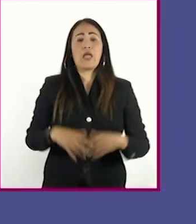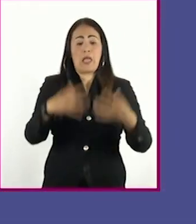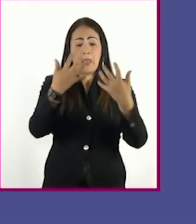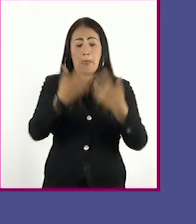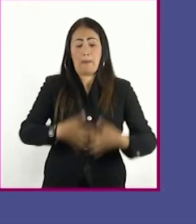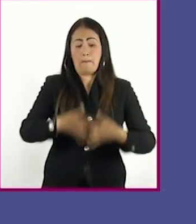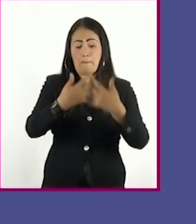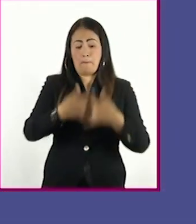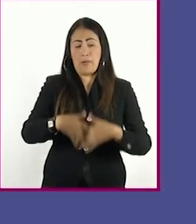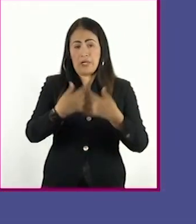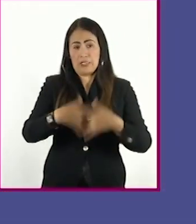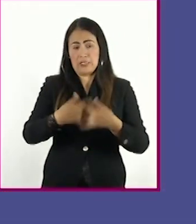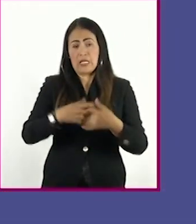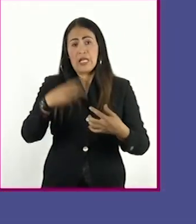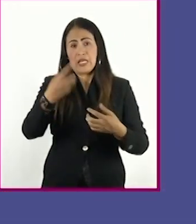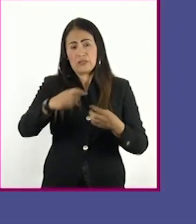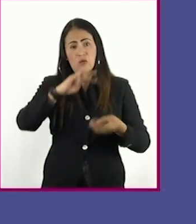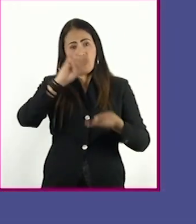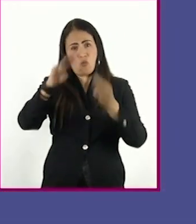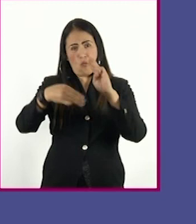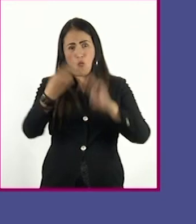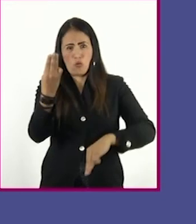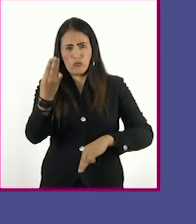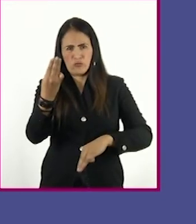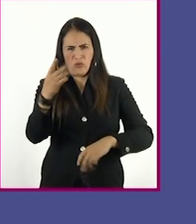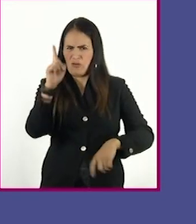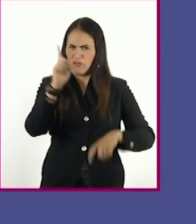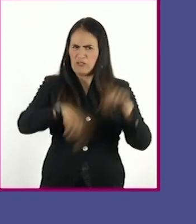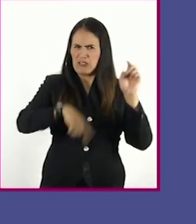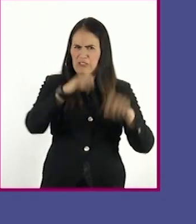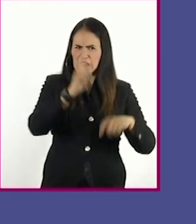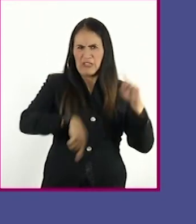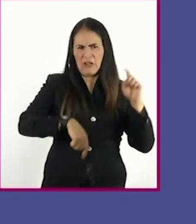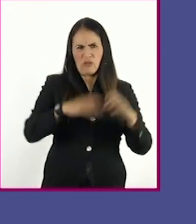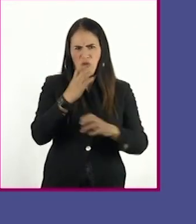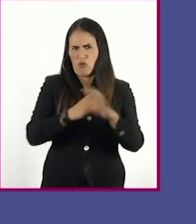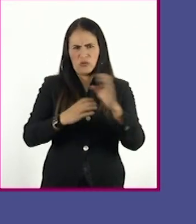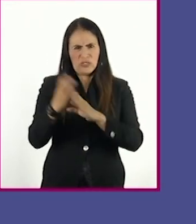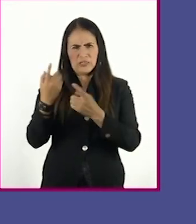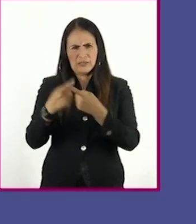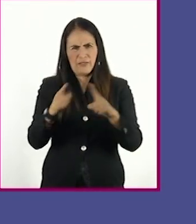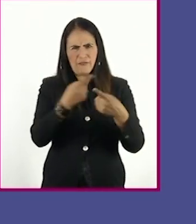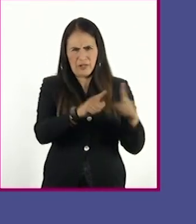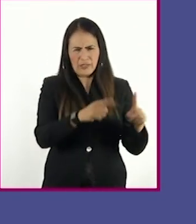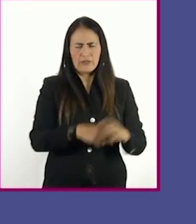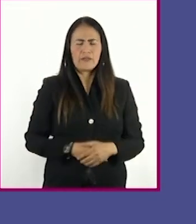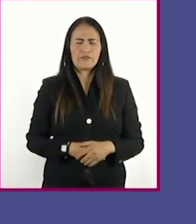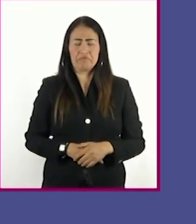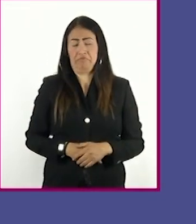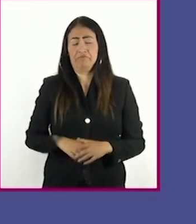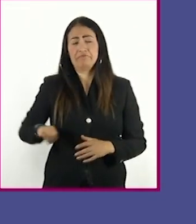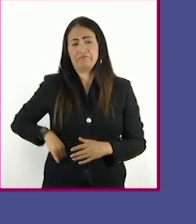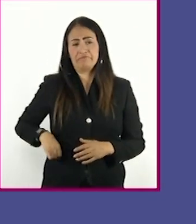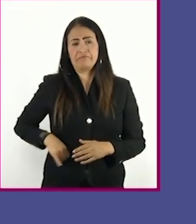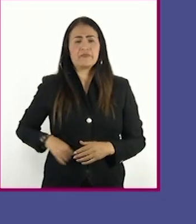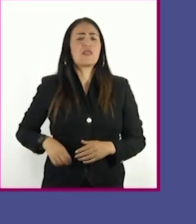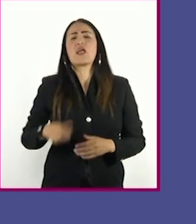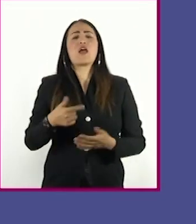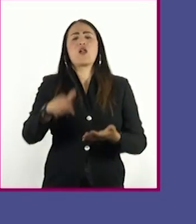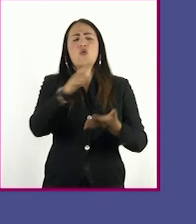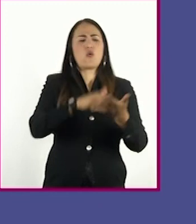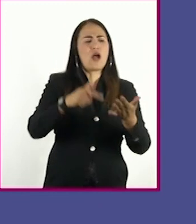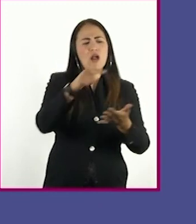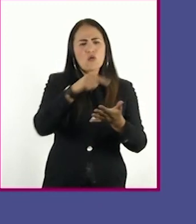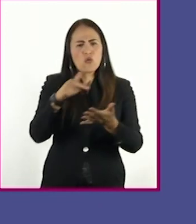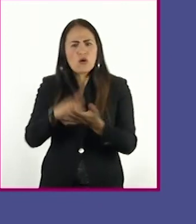desviste al planeta. Oye, qué título tan intrigante. En diferentes lugares y momentos de la historia